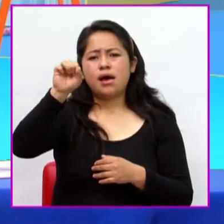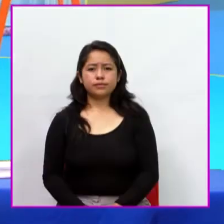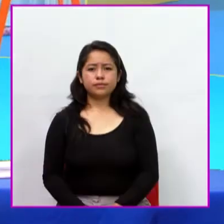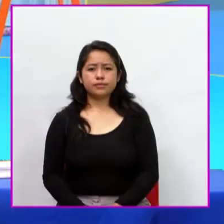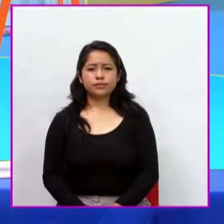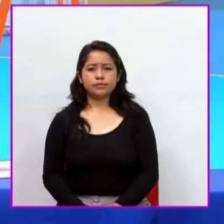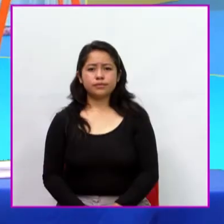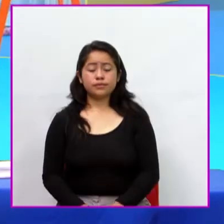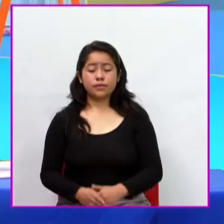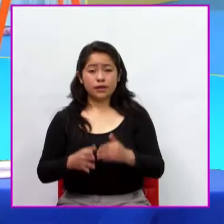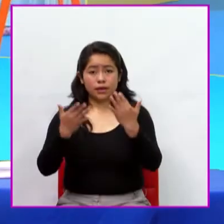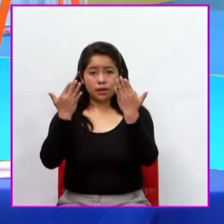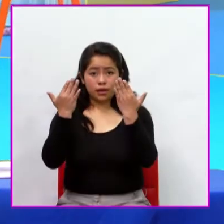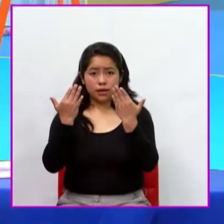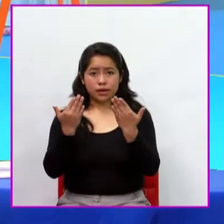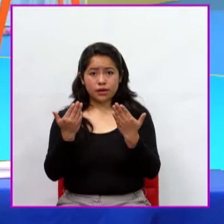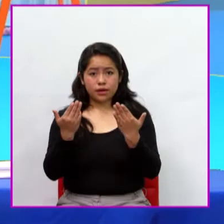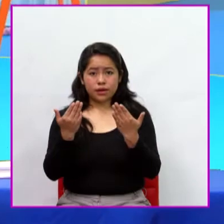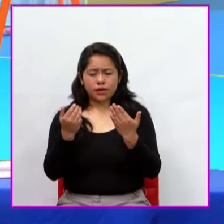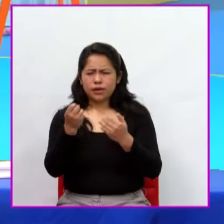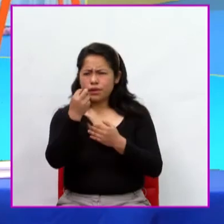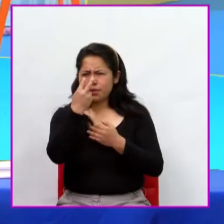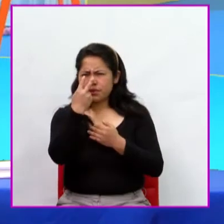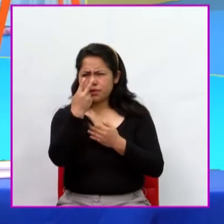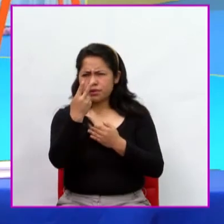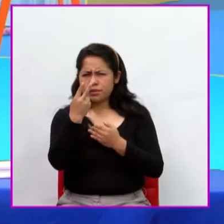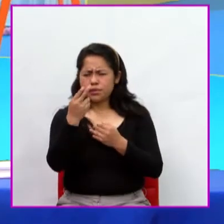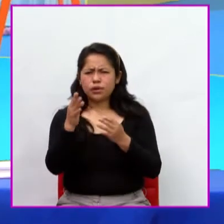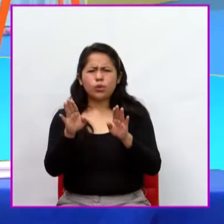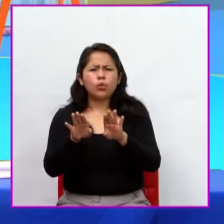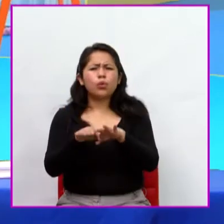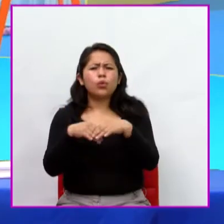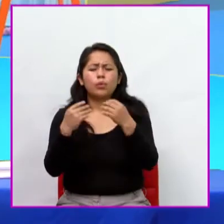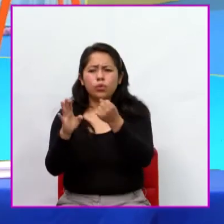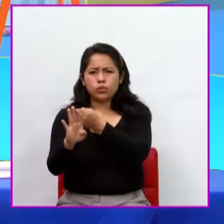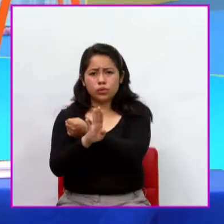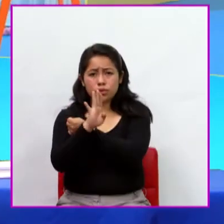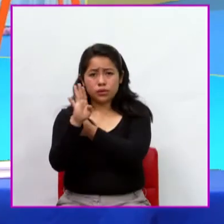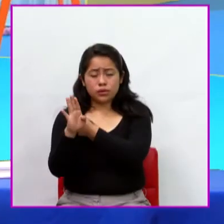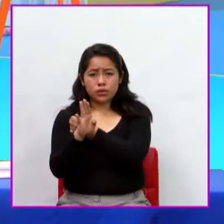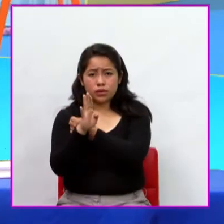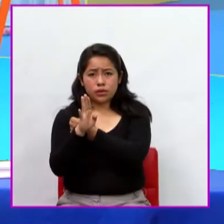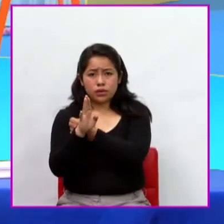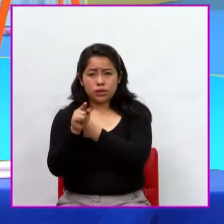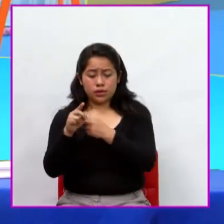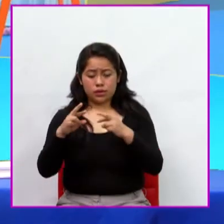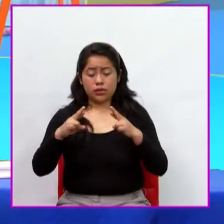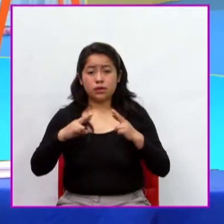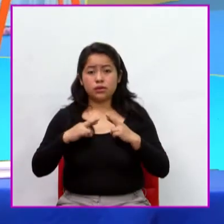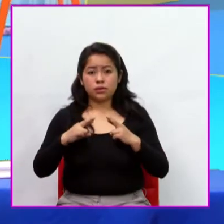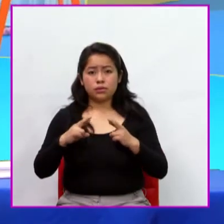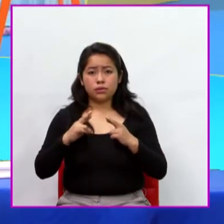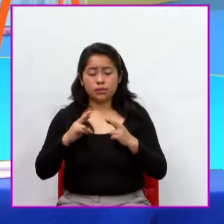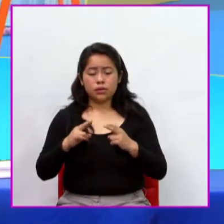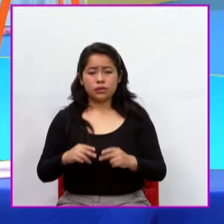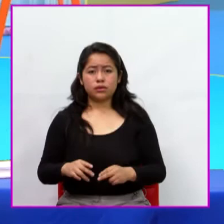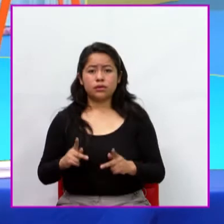alérgica. Ahora, para ver las medidas de prevención del aparato respiratorio,